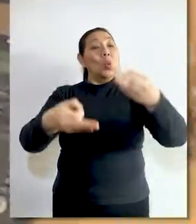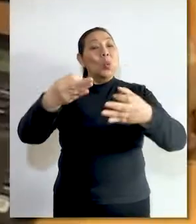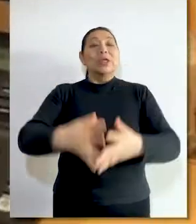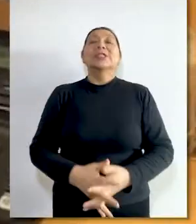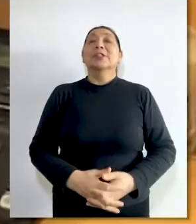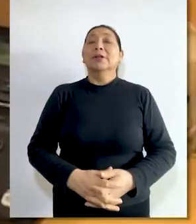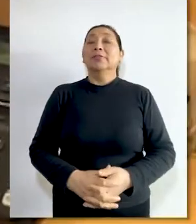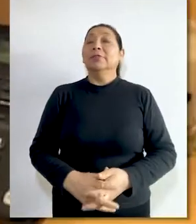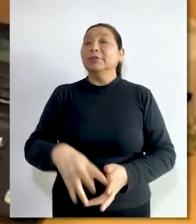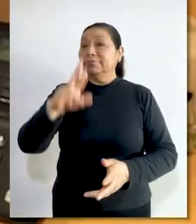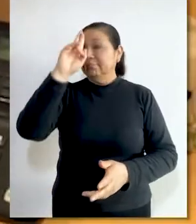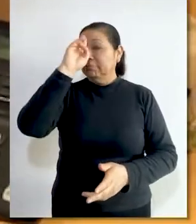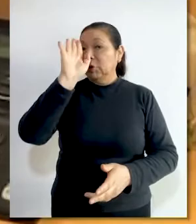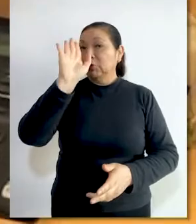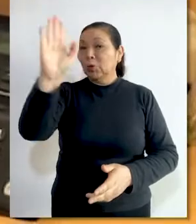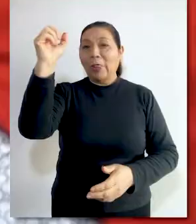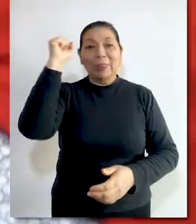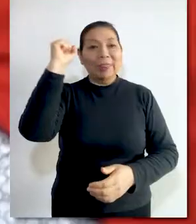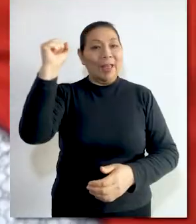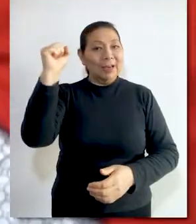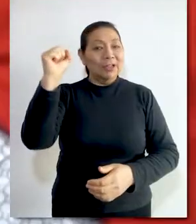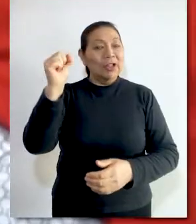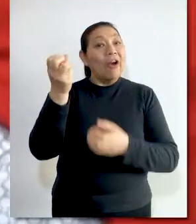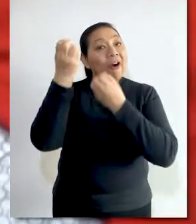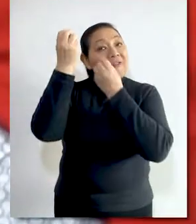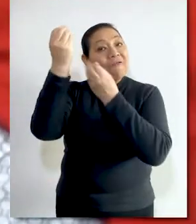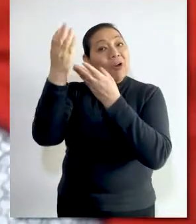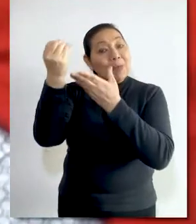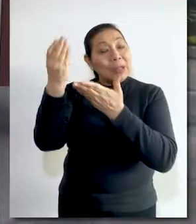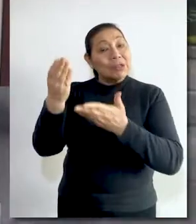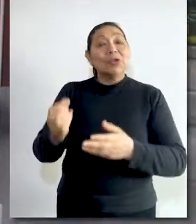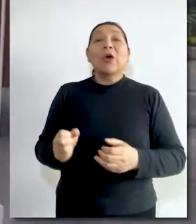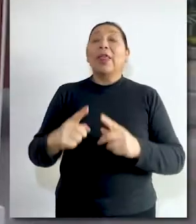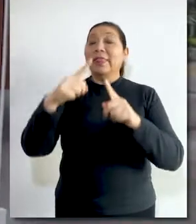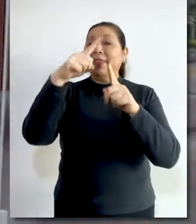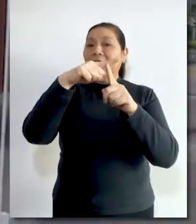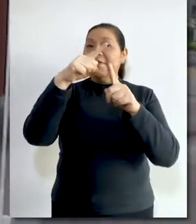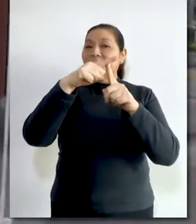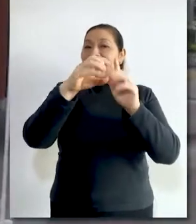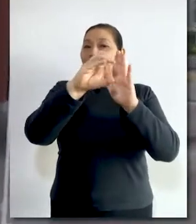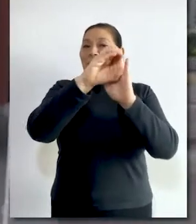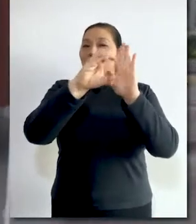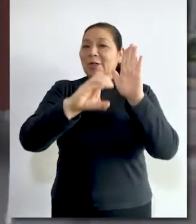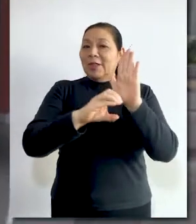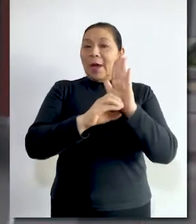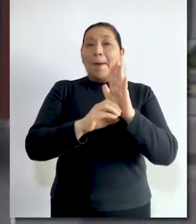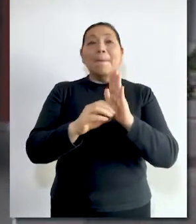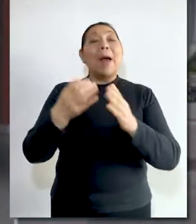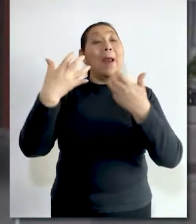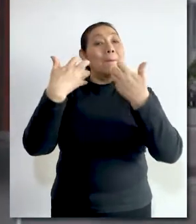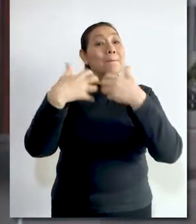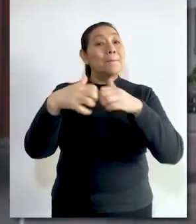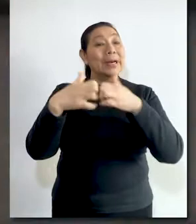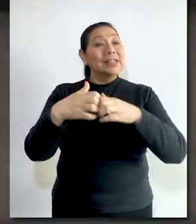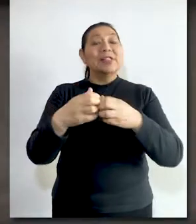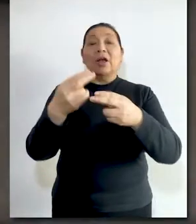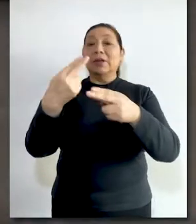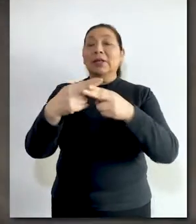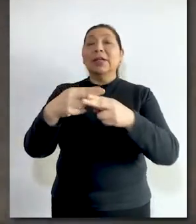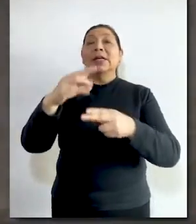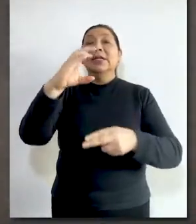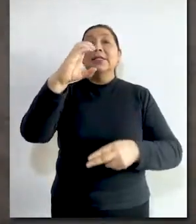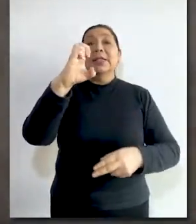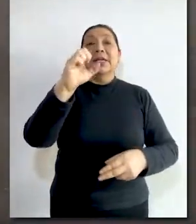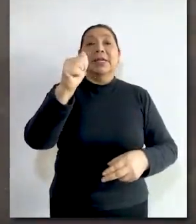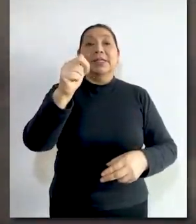tras vulnerar se el derecho de acceso a la información pública el tribunal constitucional ordenó al empresa de transporte